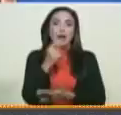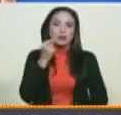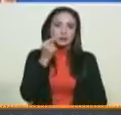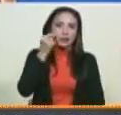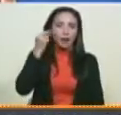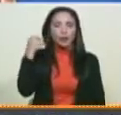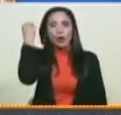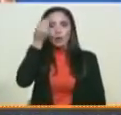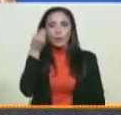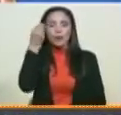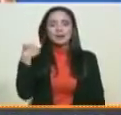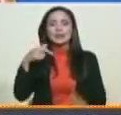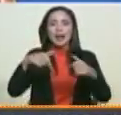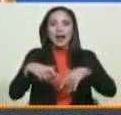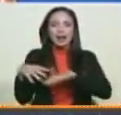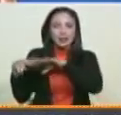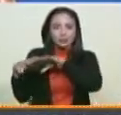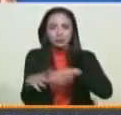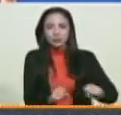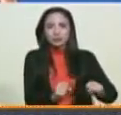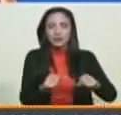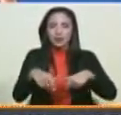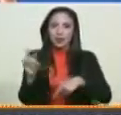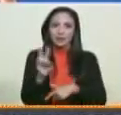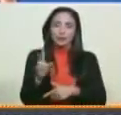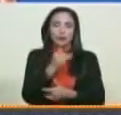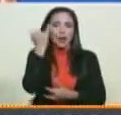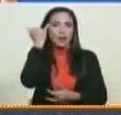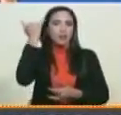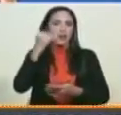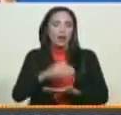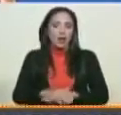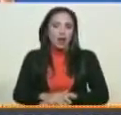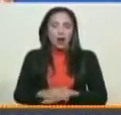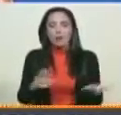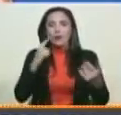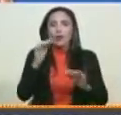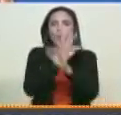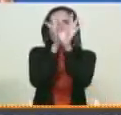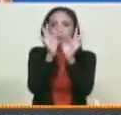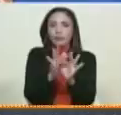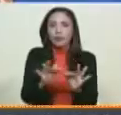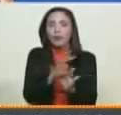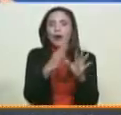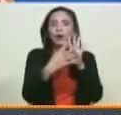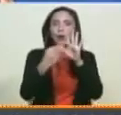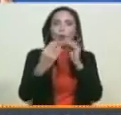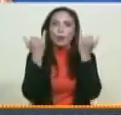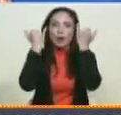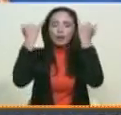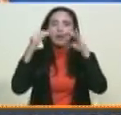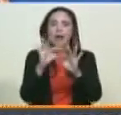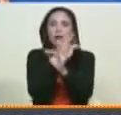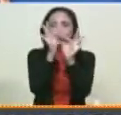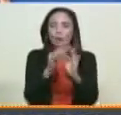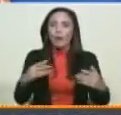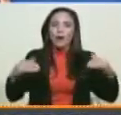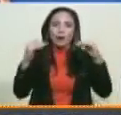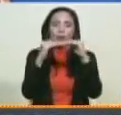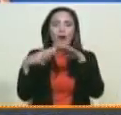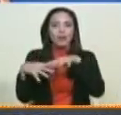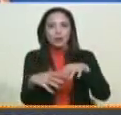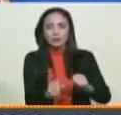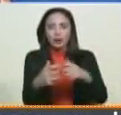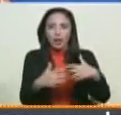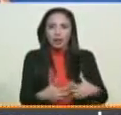una colonia y tienen en su mente la concepción de colonia de los Estados Unidos, del Pentágono y del Departamento de